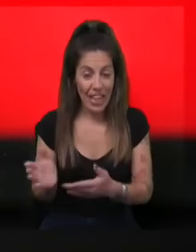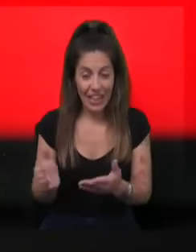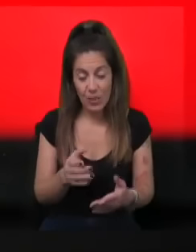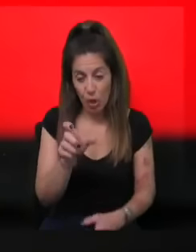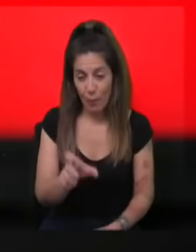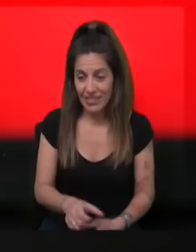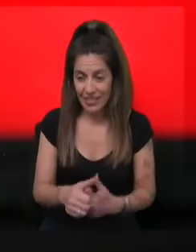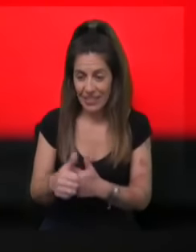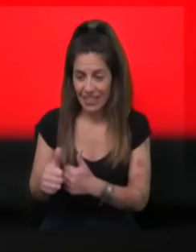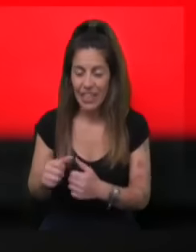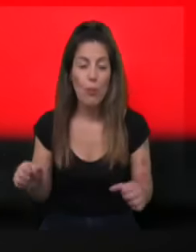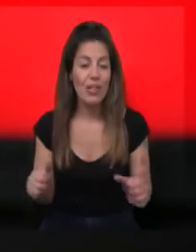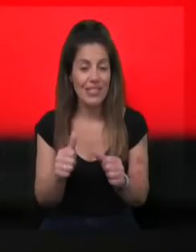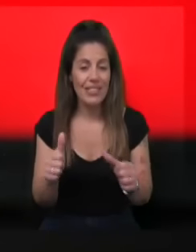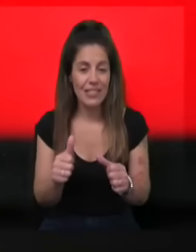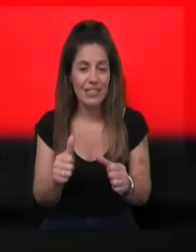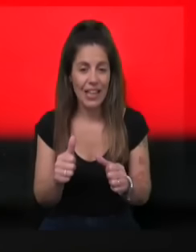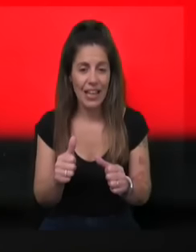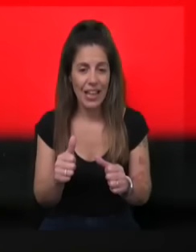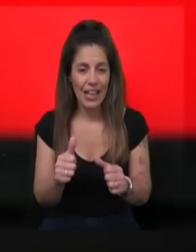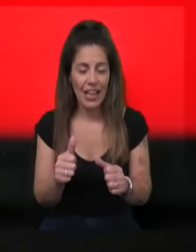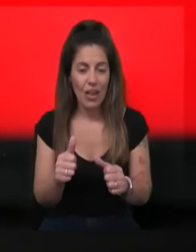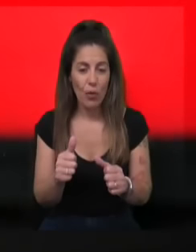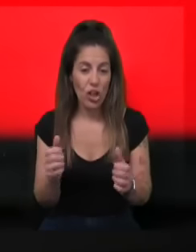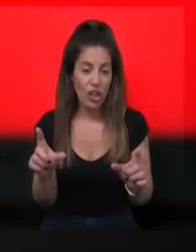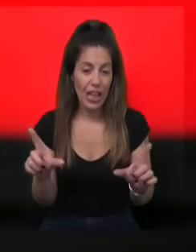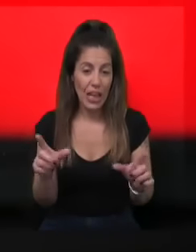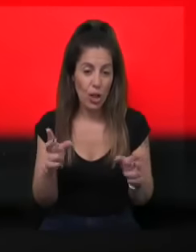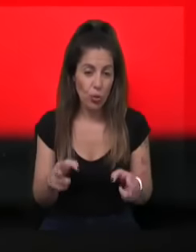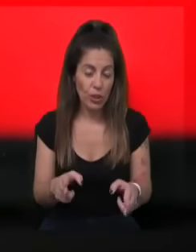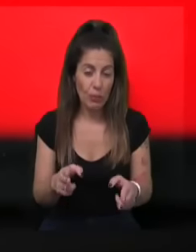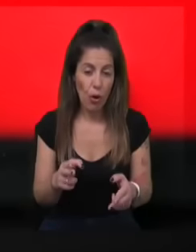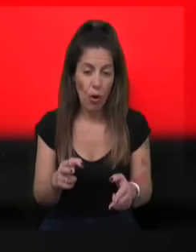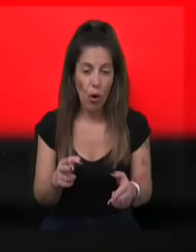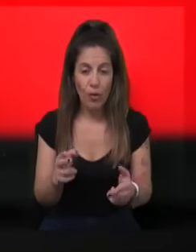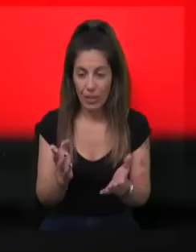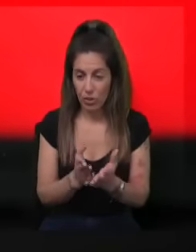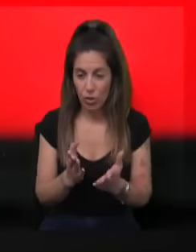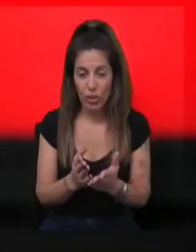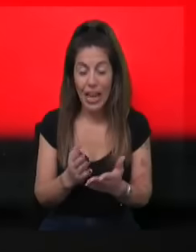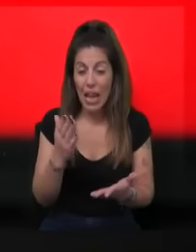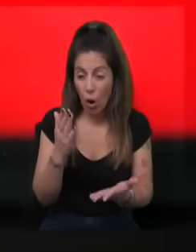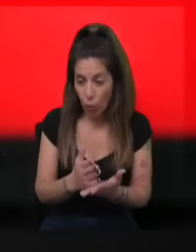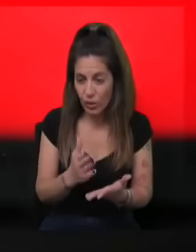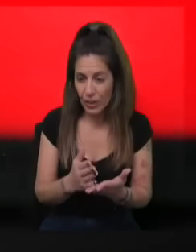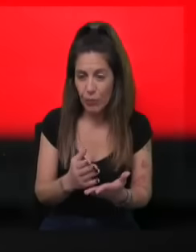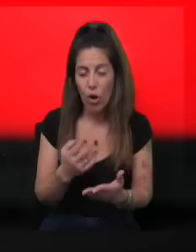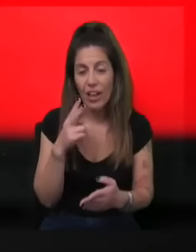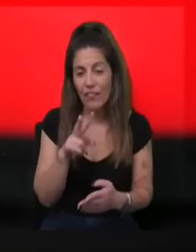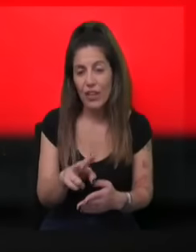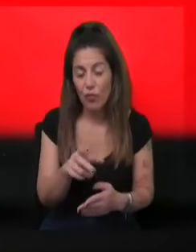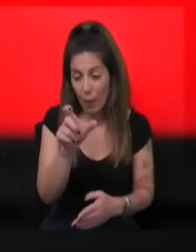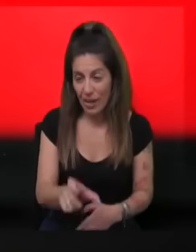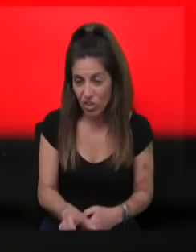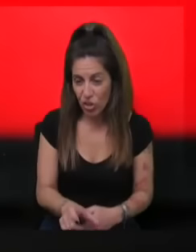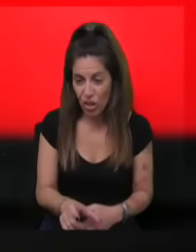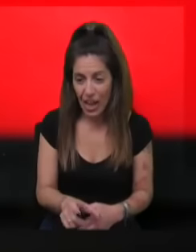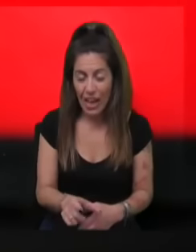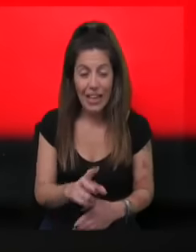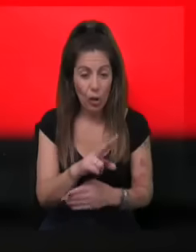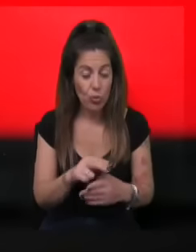después hice la idencia en la residencia una de las pruebas que diera de un paciente usuario de marihuana me acuerdo ahora y este